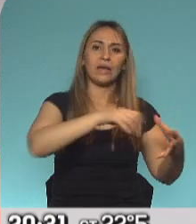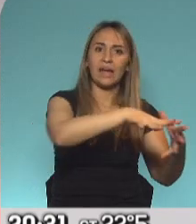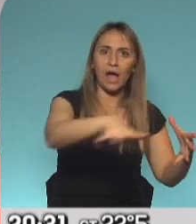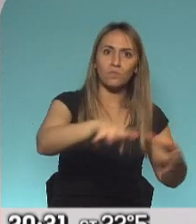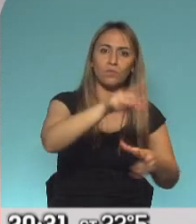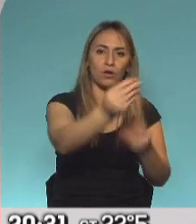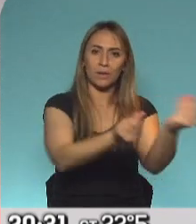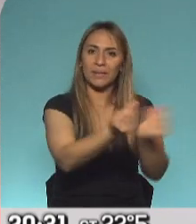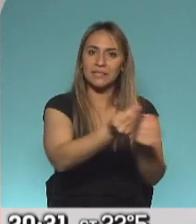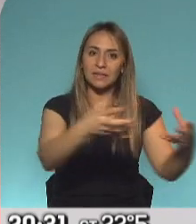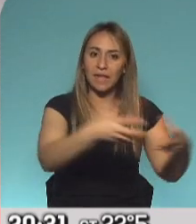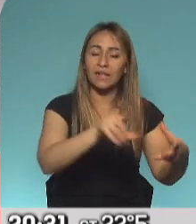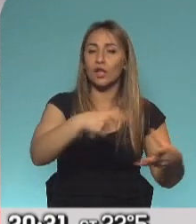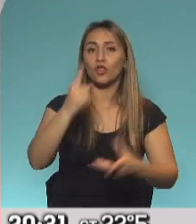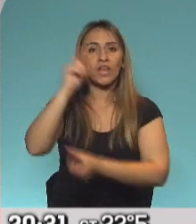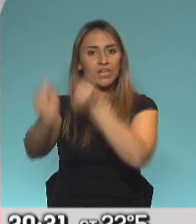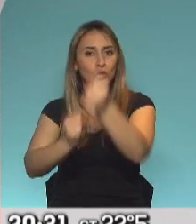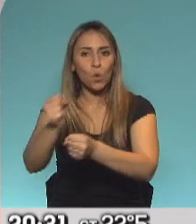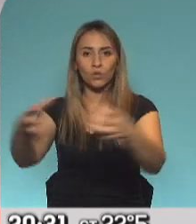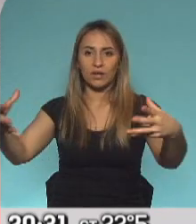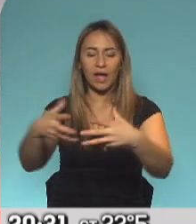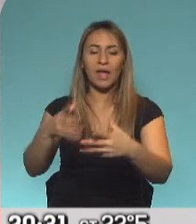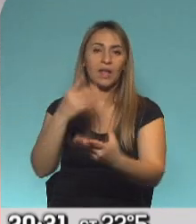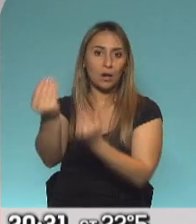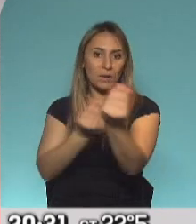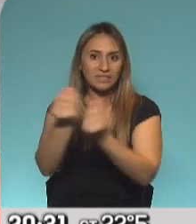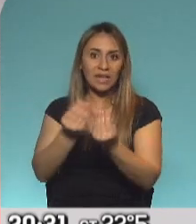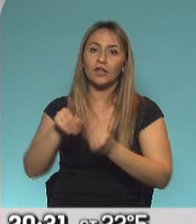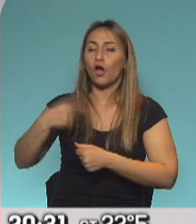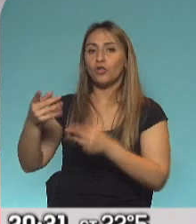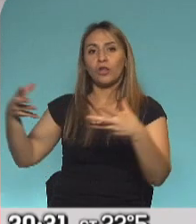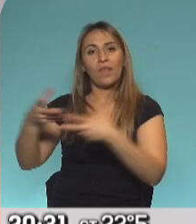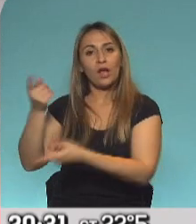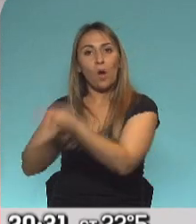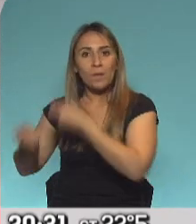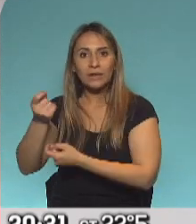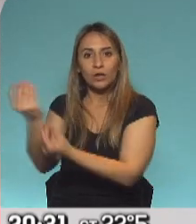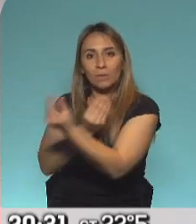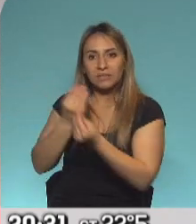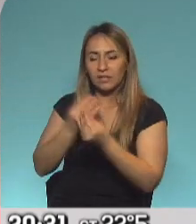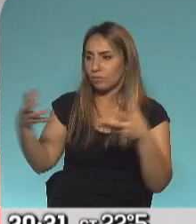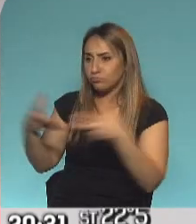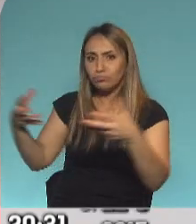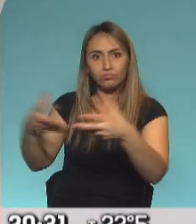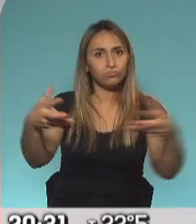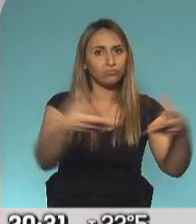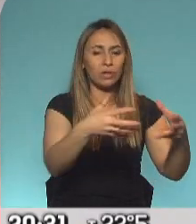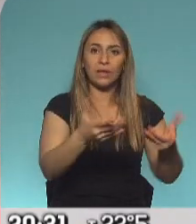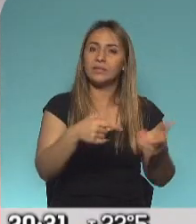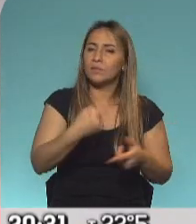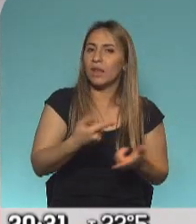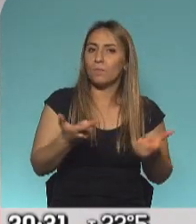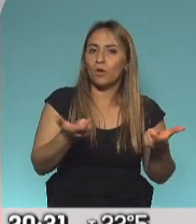con sectores de la industria, con sectores comerciales, y permanentemente son reuniones